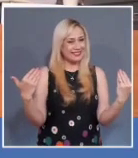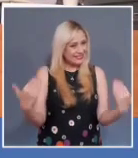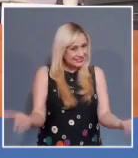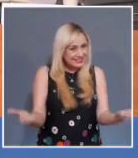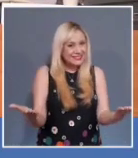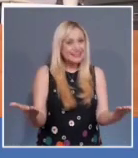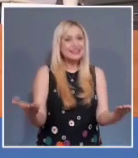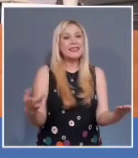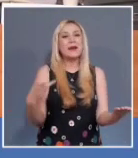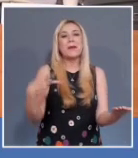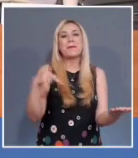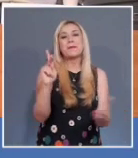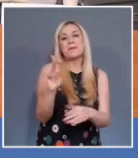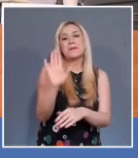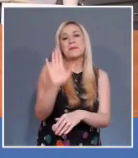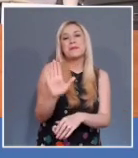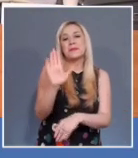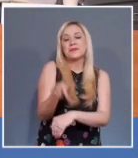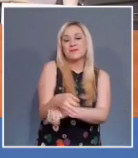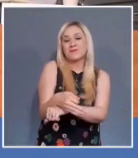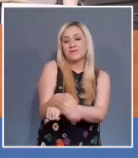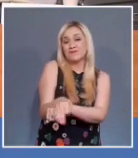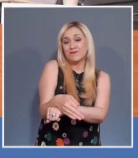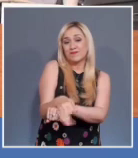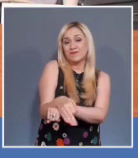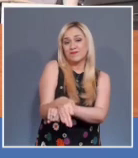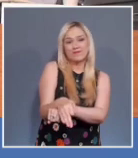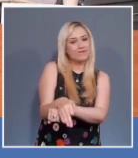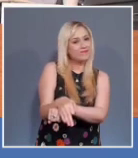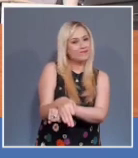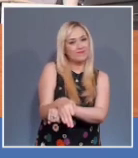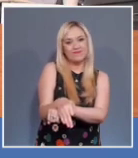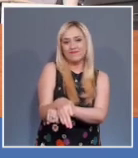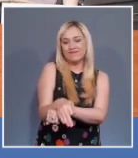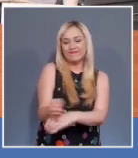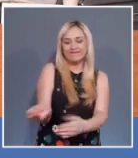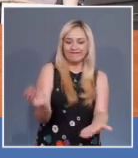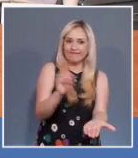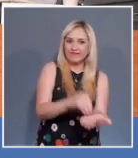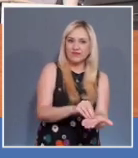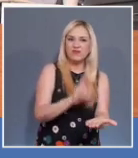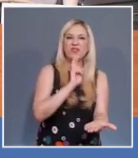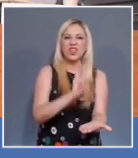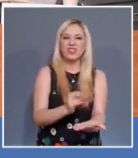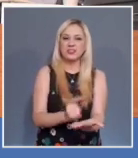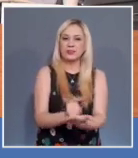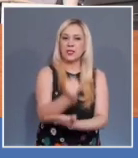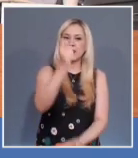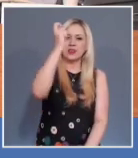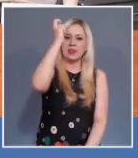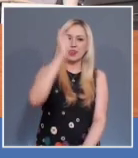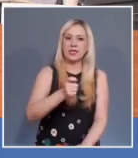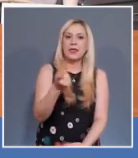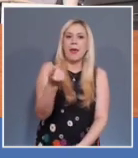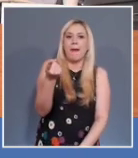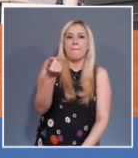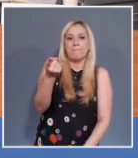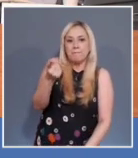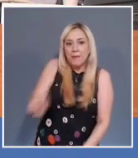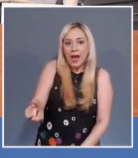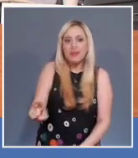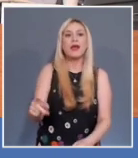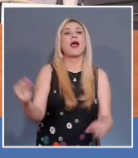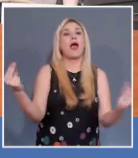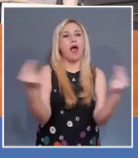de estar más bien contenidas en sentencias que ordenen la implementación de las acciones afirmativas, pero